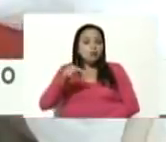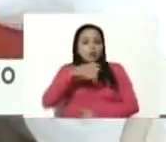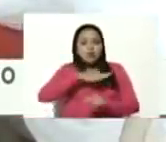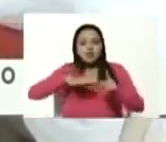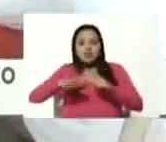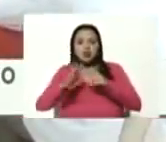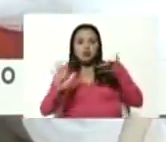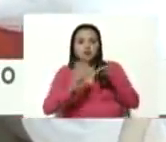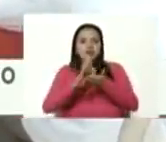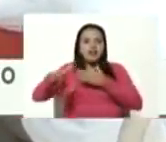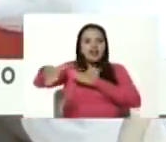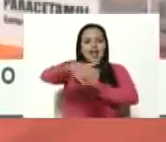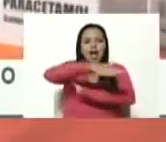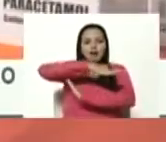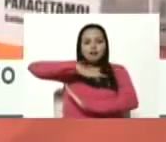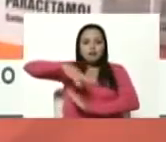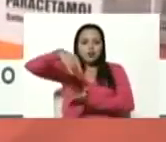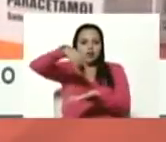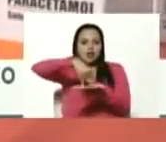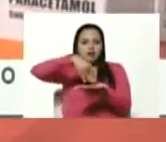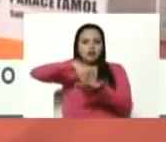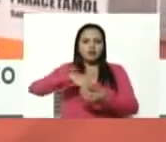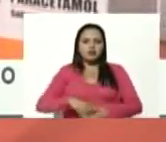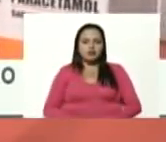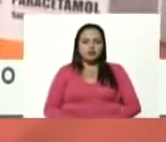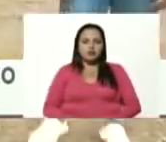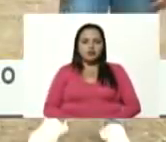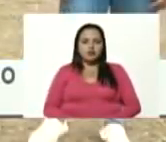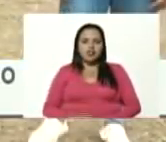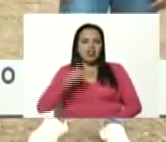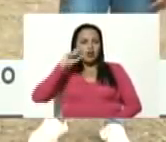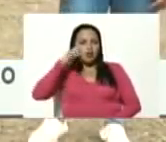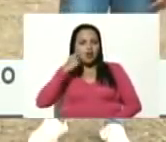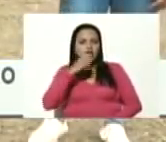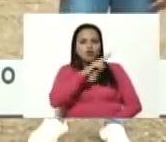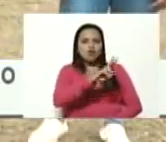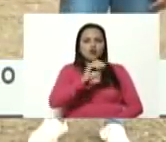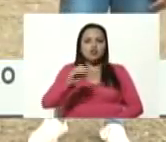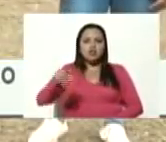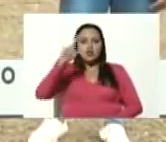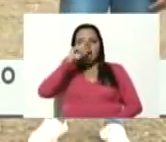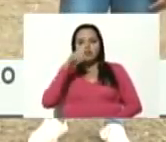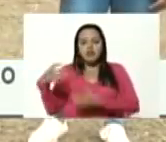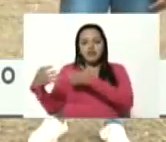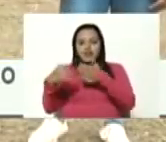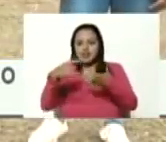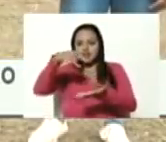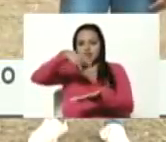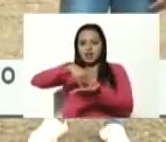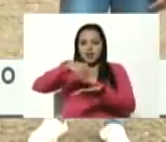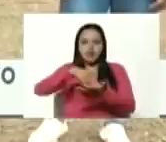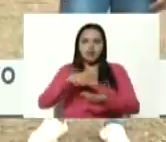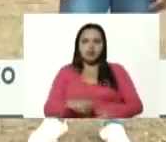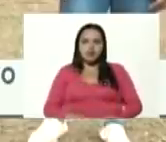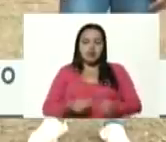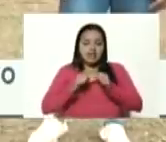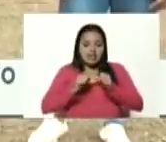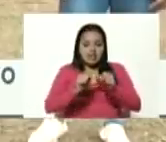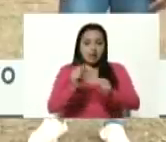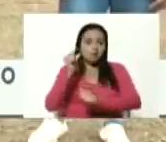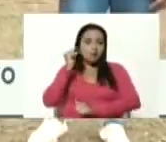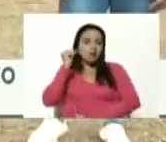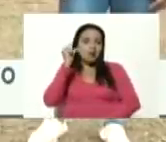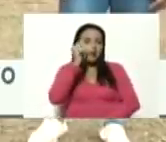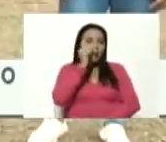que es nuestro campo de Carabobo. Y enmarcado en ese bicentenario de la batalla de Carabobo, donde aquí siguen mujeres y